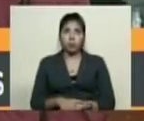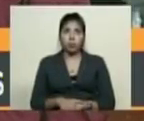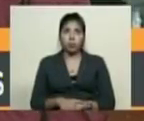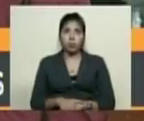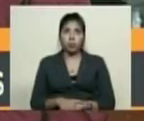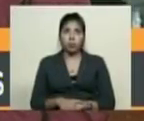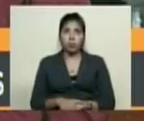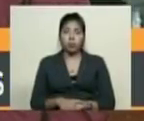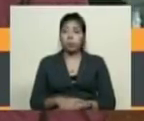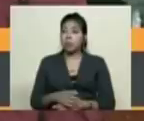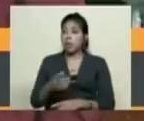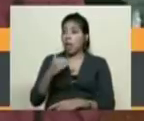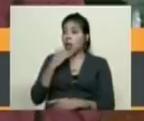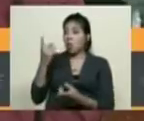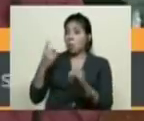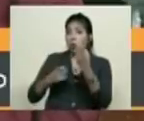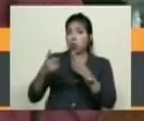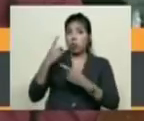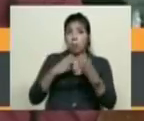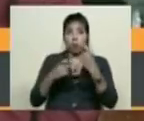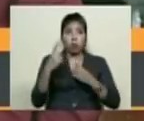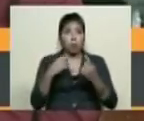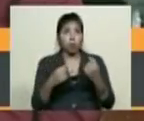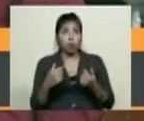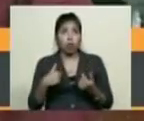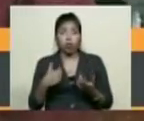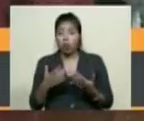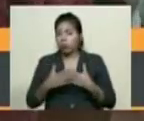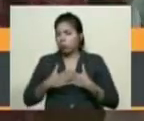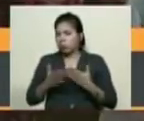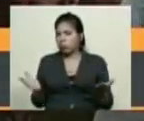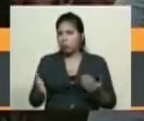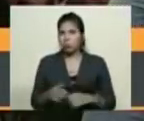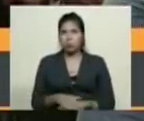ahí. Siempre estoy a la orden para más preguntas.